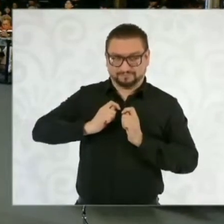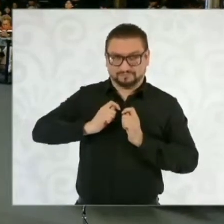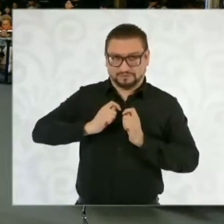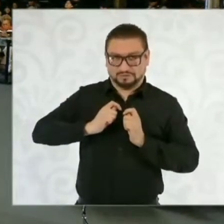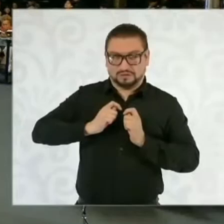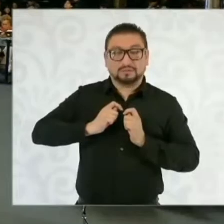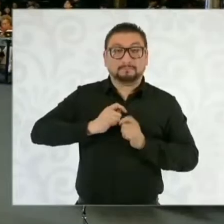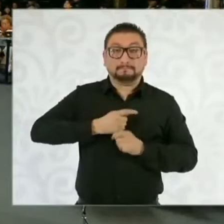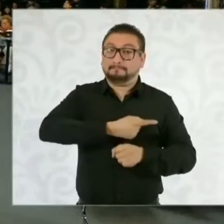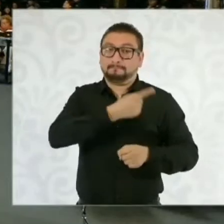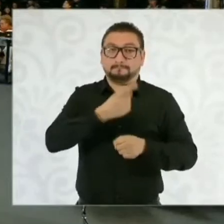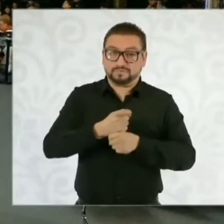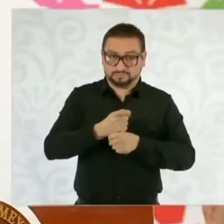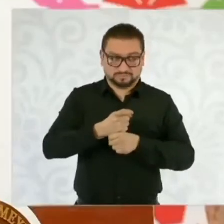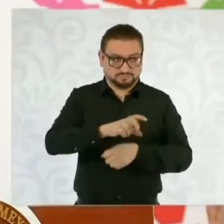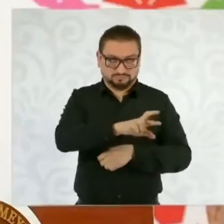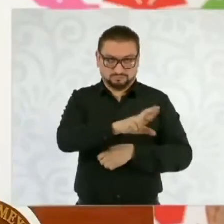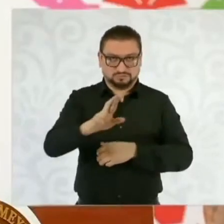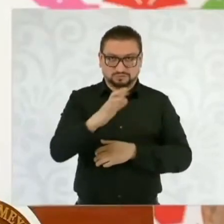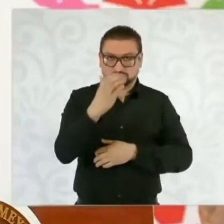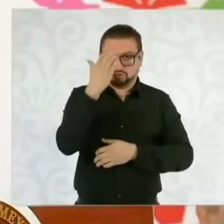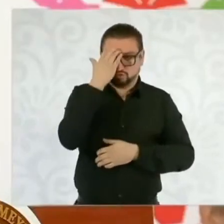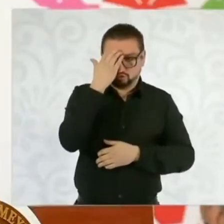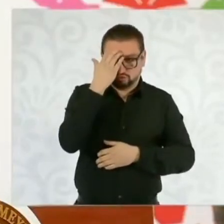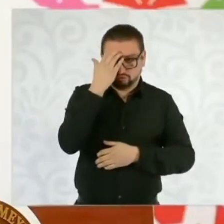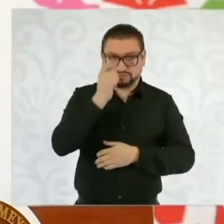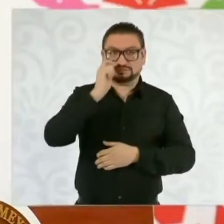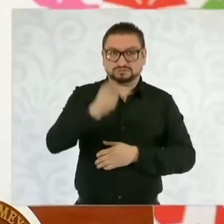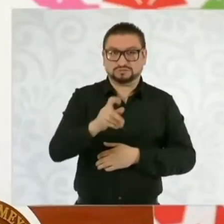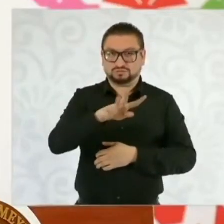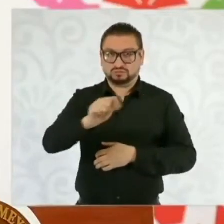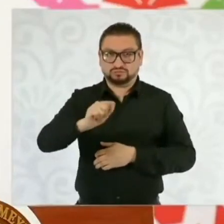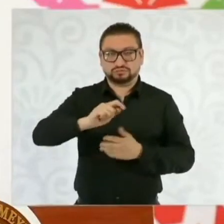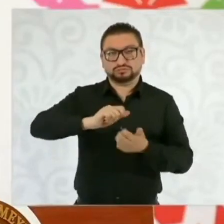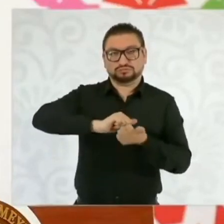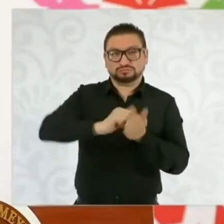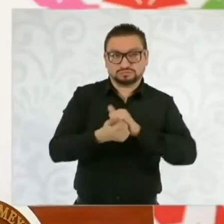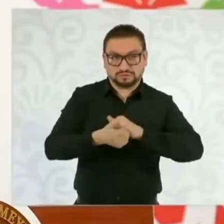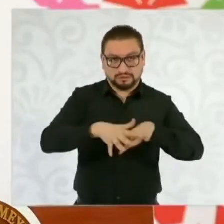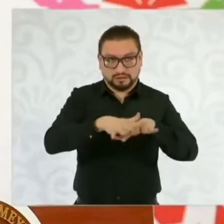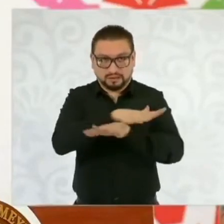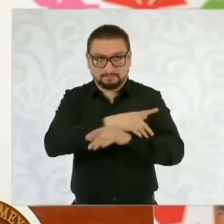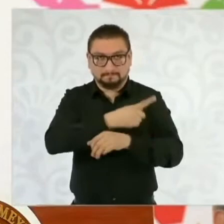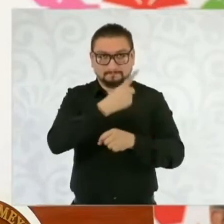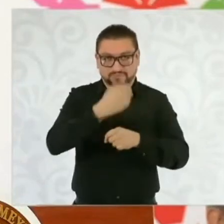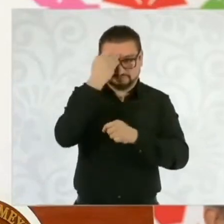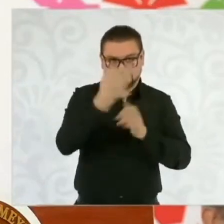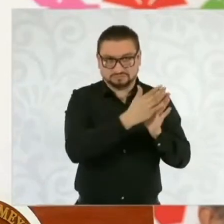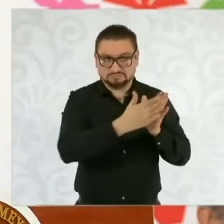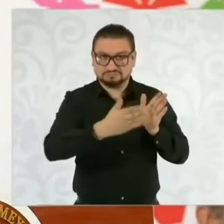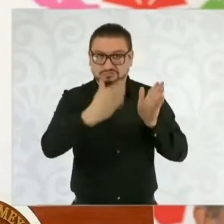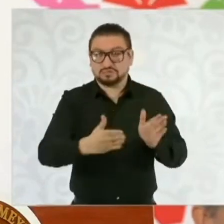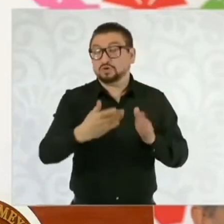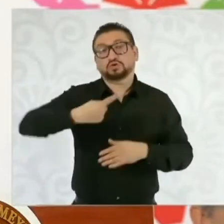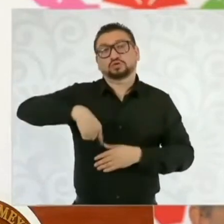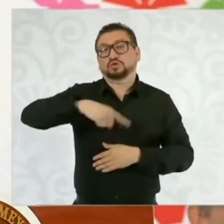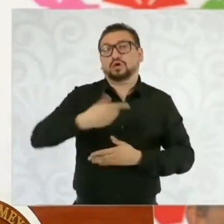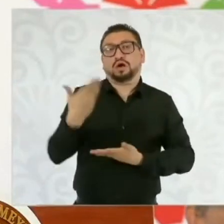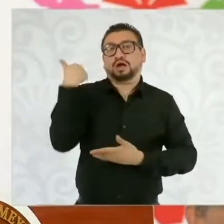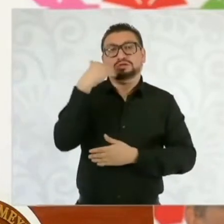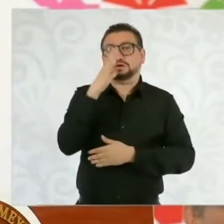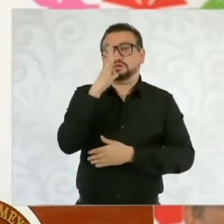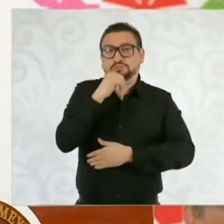reconocer, en primer lugar, la primera fase de la transformación. No tuvimos oportunidad de hacerlo y